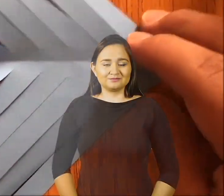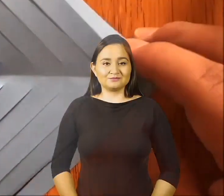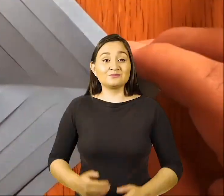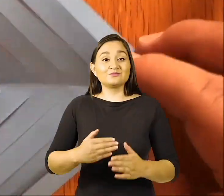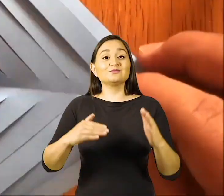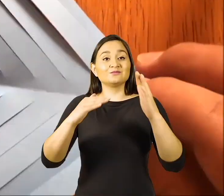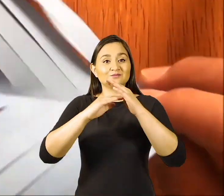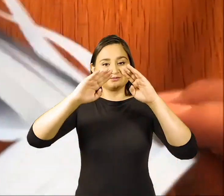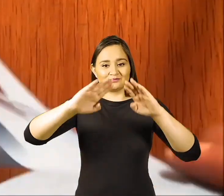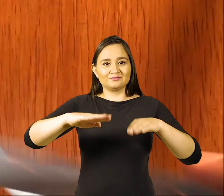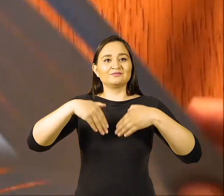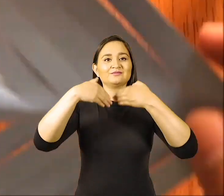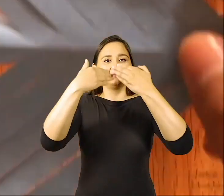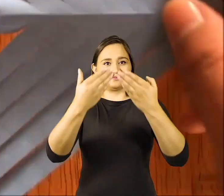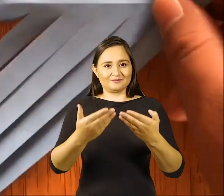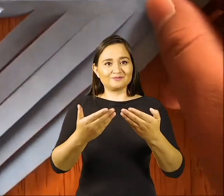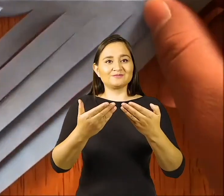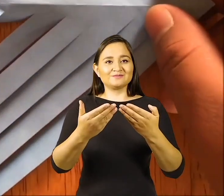volvemos a girar